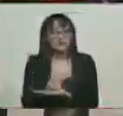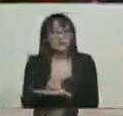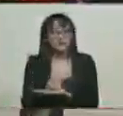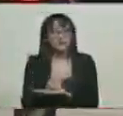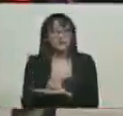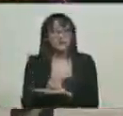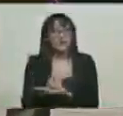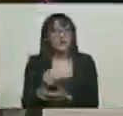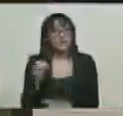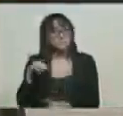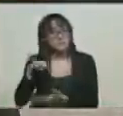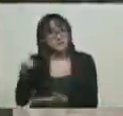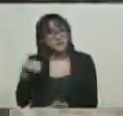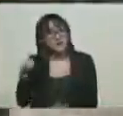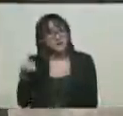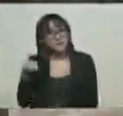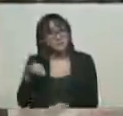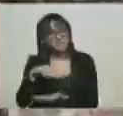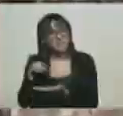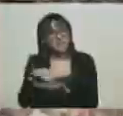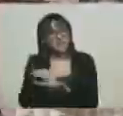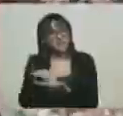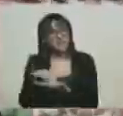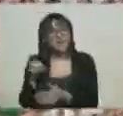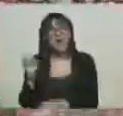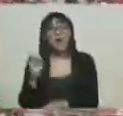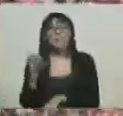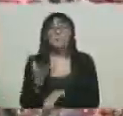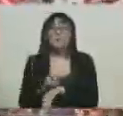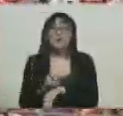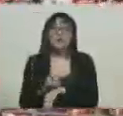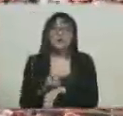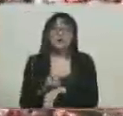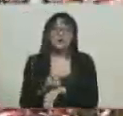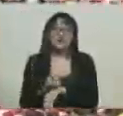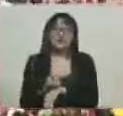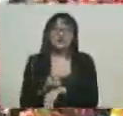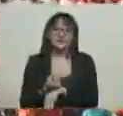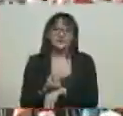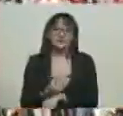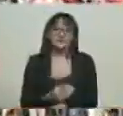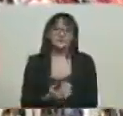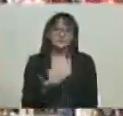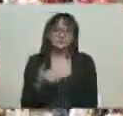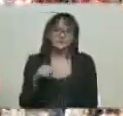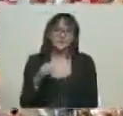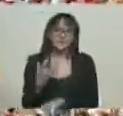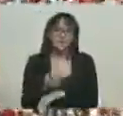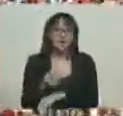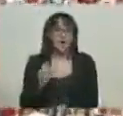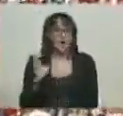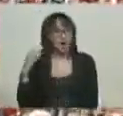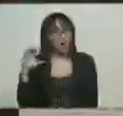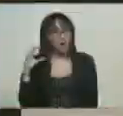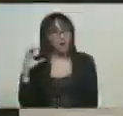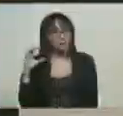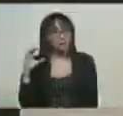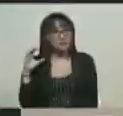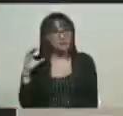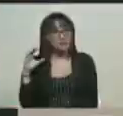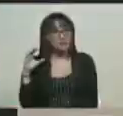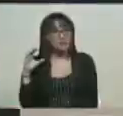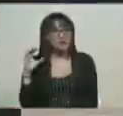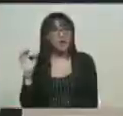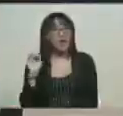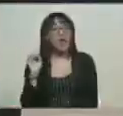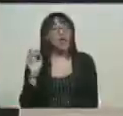¿En Miami? ¿O en Monagas? ¡En Monagas! ¿En Colombia? ¡No!